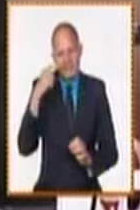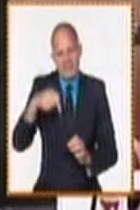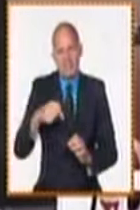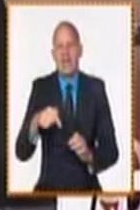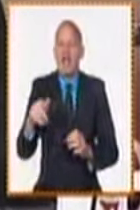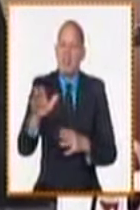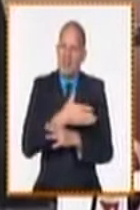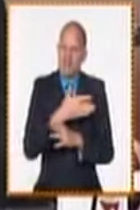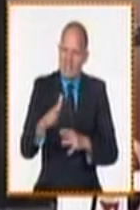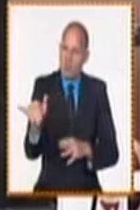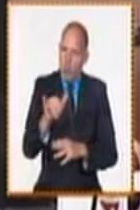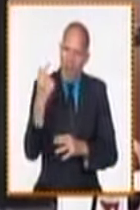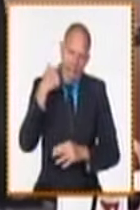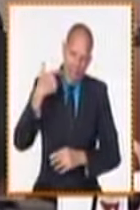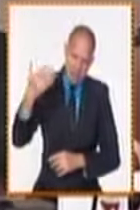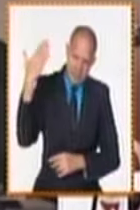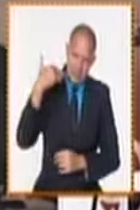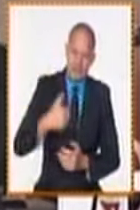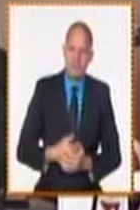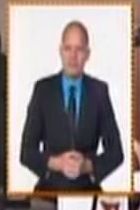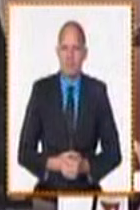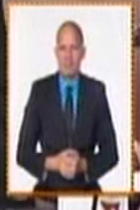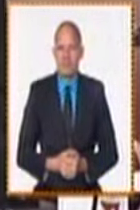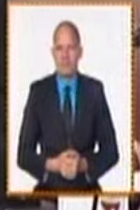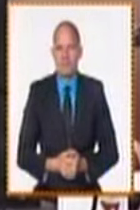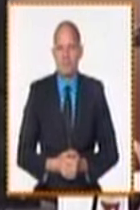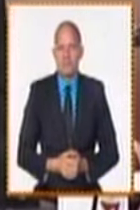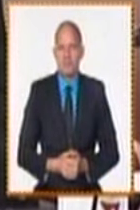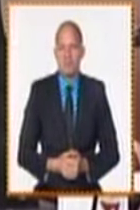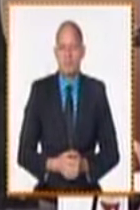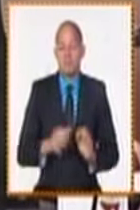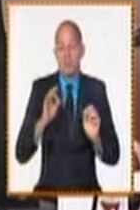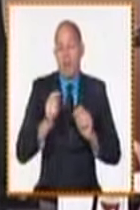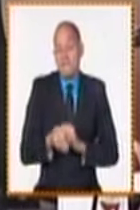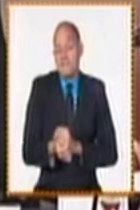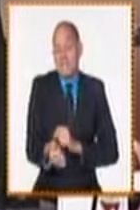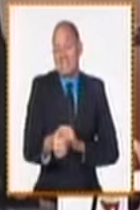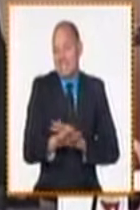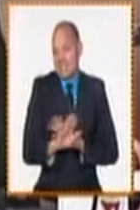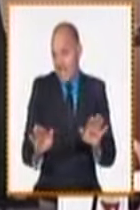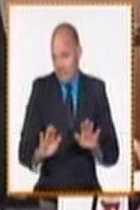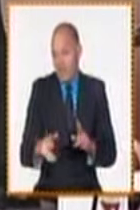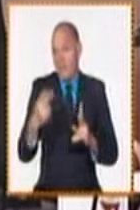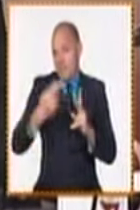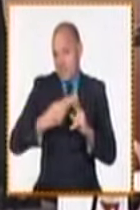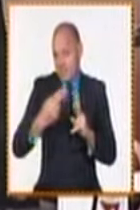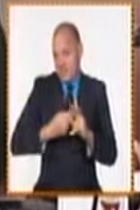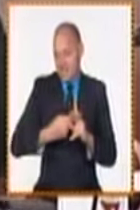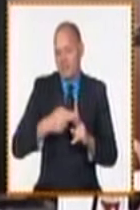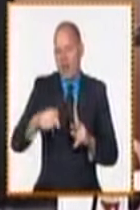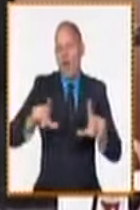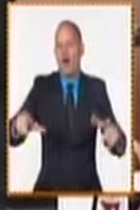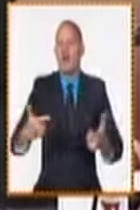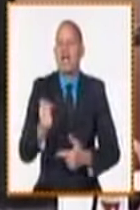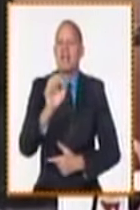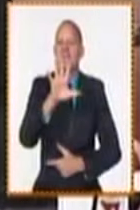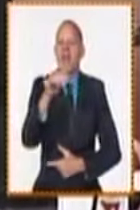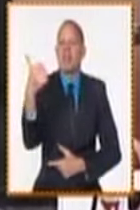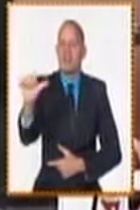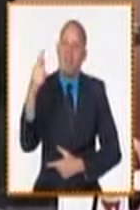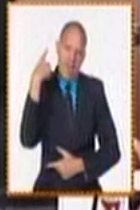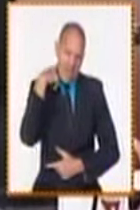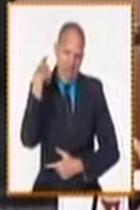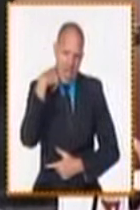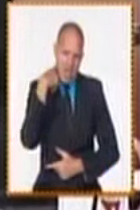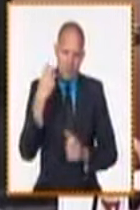en un Bayamo también diferente, que llega en próximos días a los 510 años de fundada como villa. Y de eso también